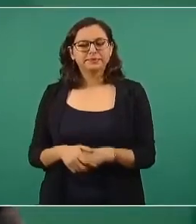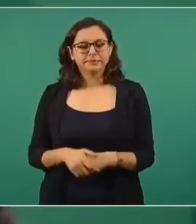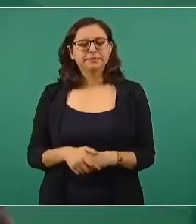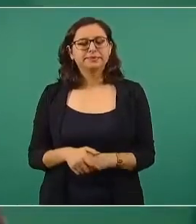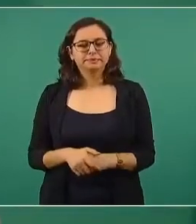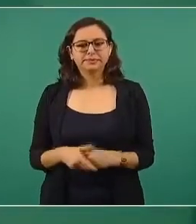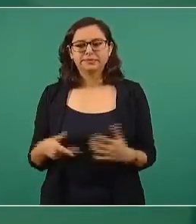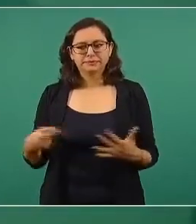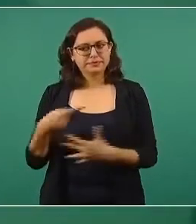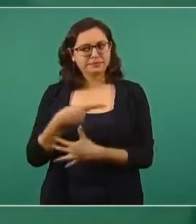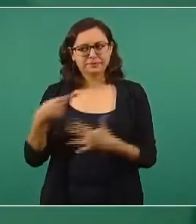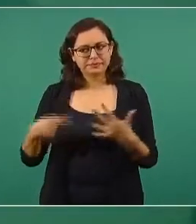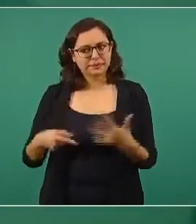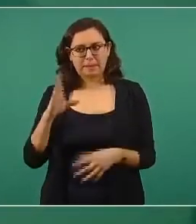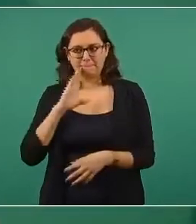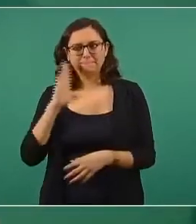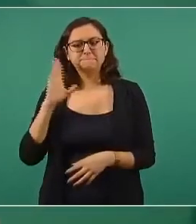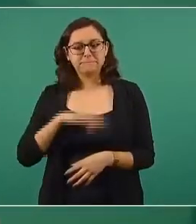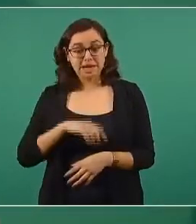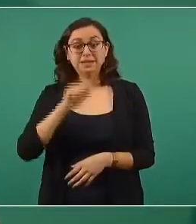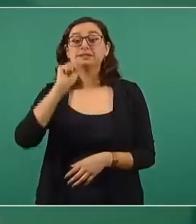de cómo lamentablemente